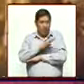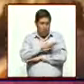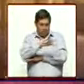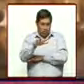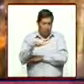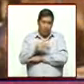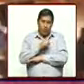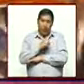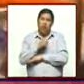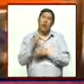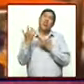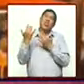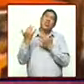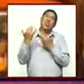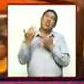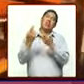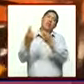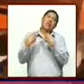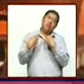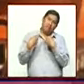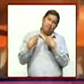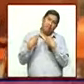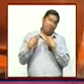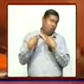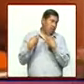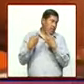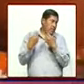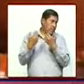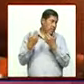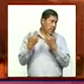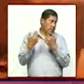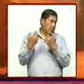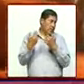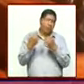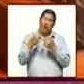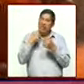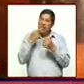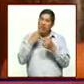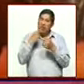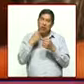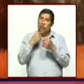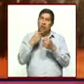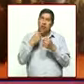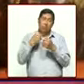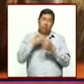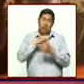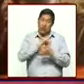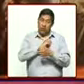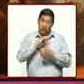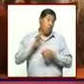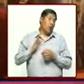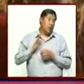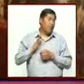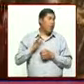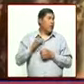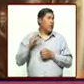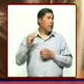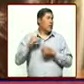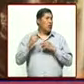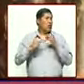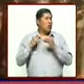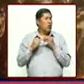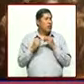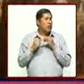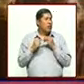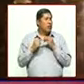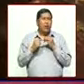lugar, a la espera de la respuesta justamente, el pronunciamiento por parte de esta instancia judicial sobre